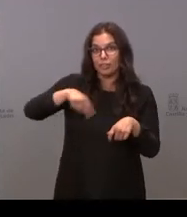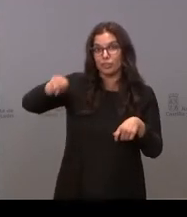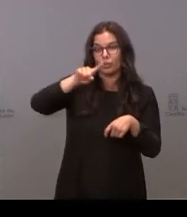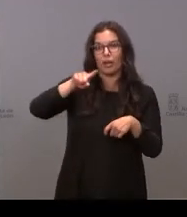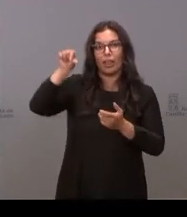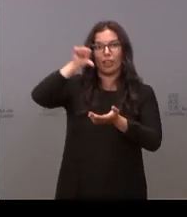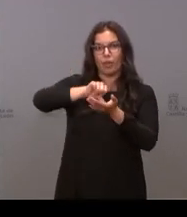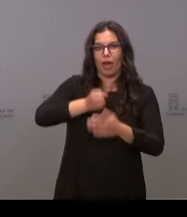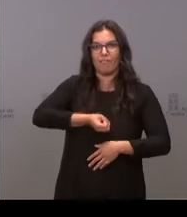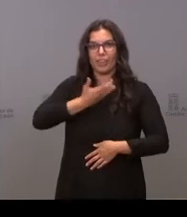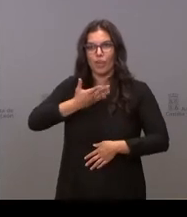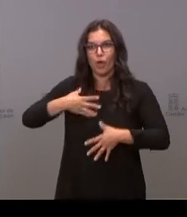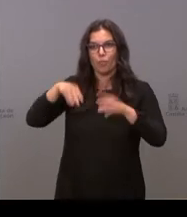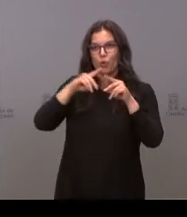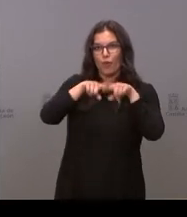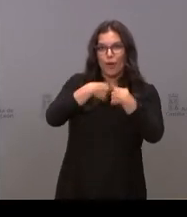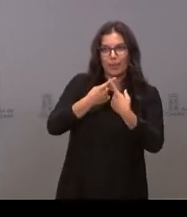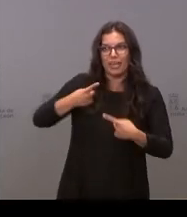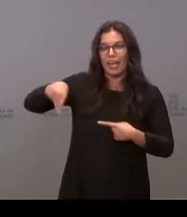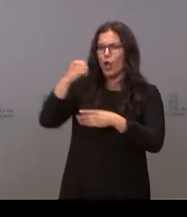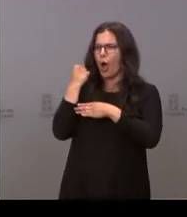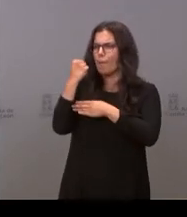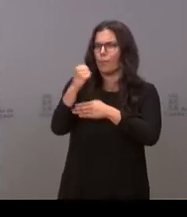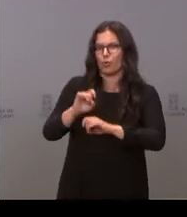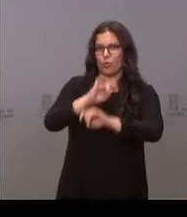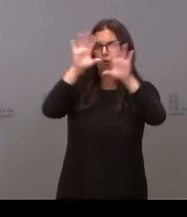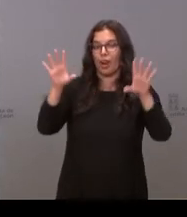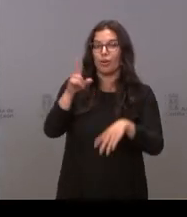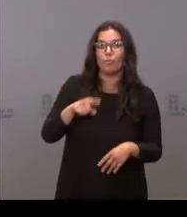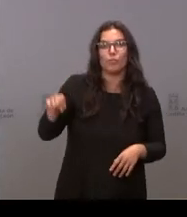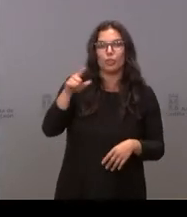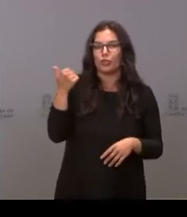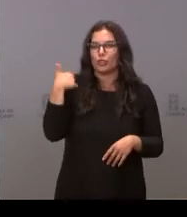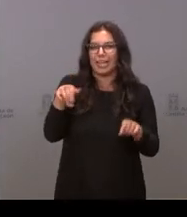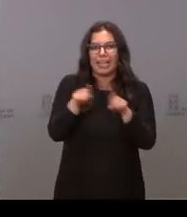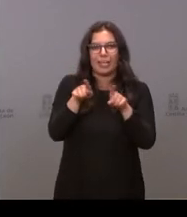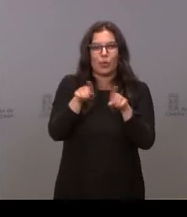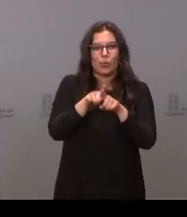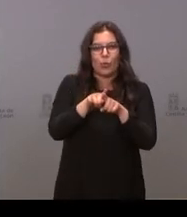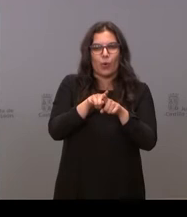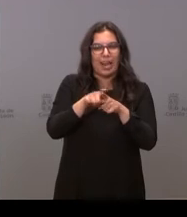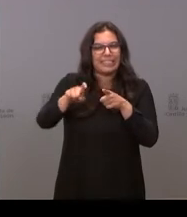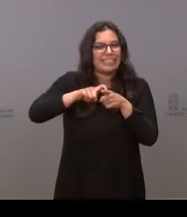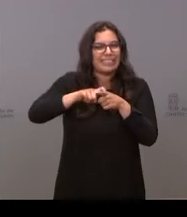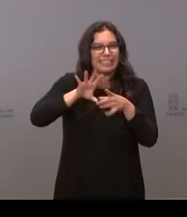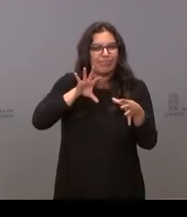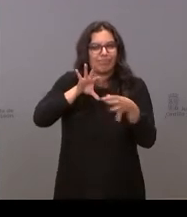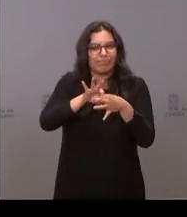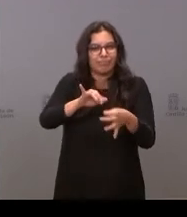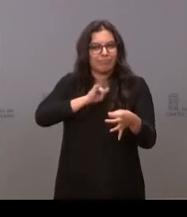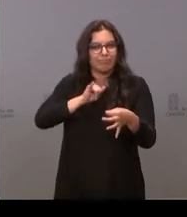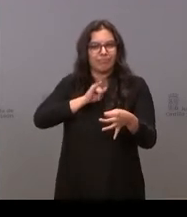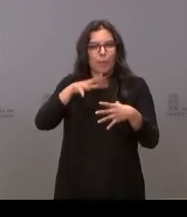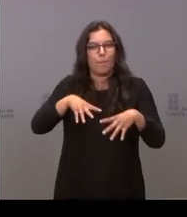de la afición, de las familias. Estáis ya en la médula de la ciudad de Burgos y de la provincia de